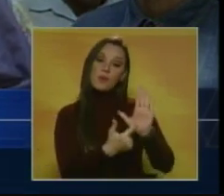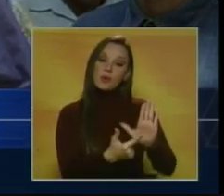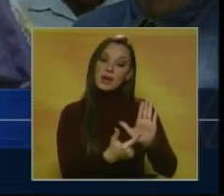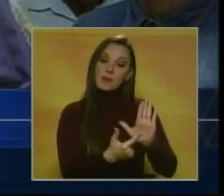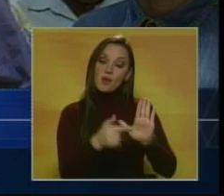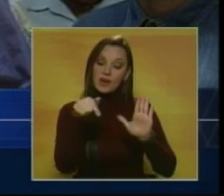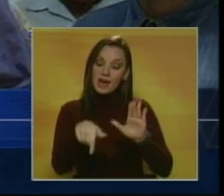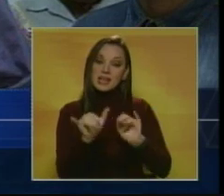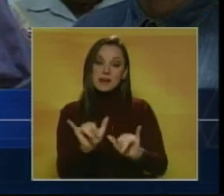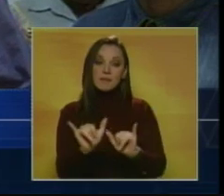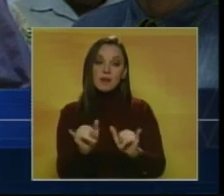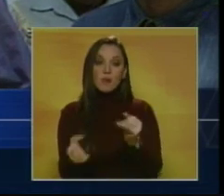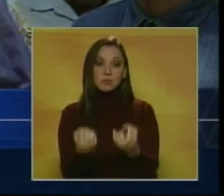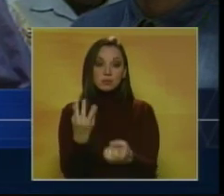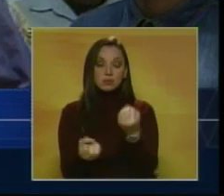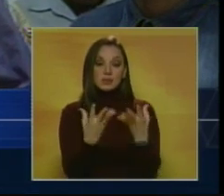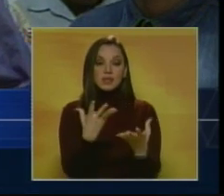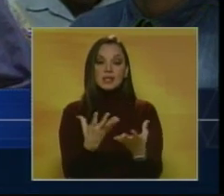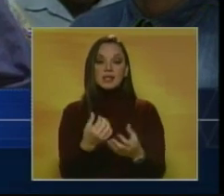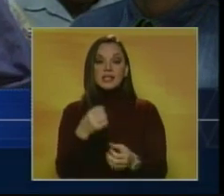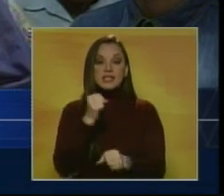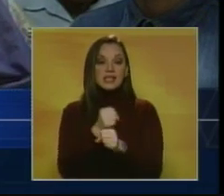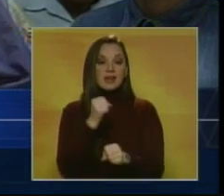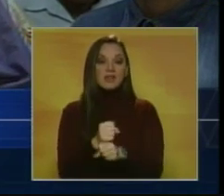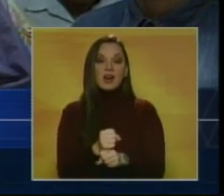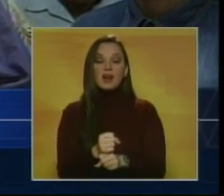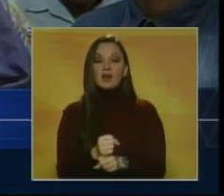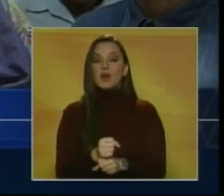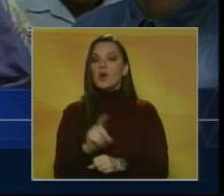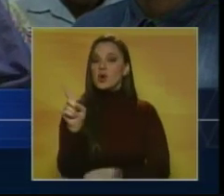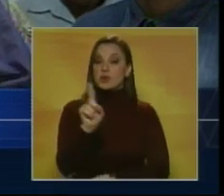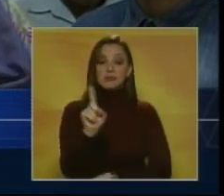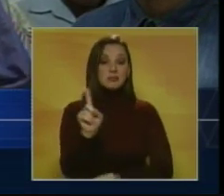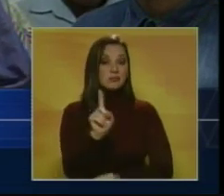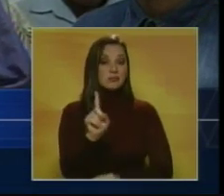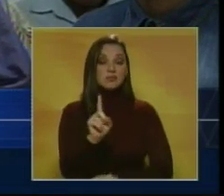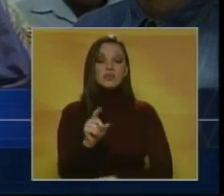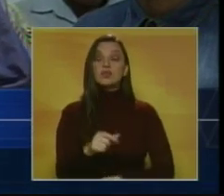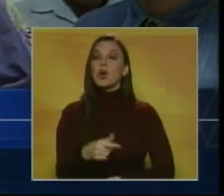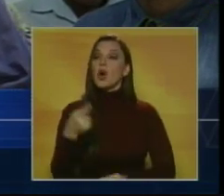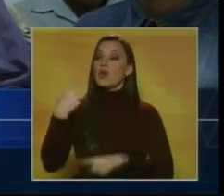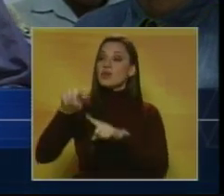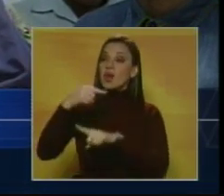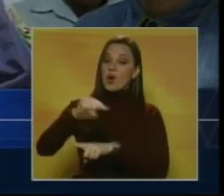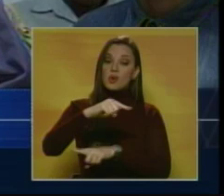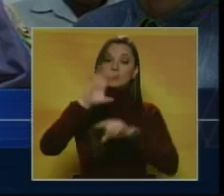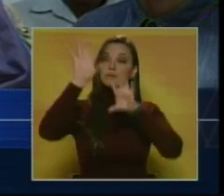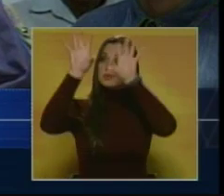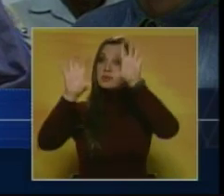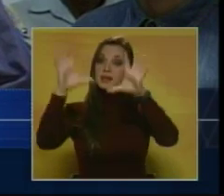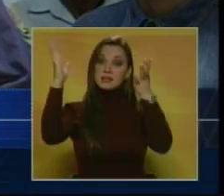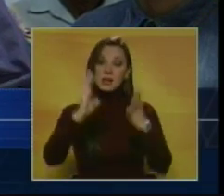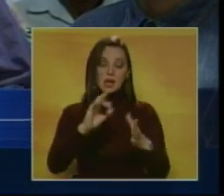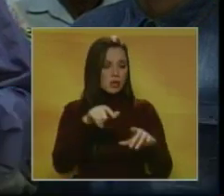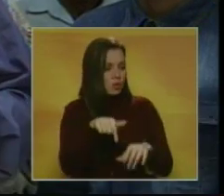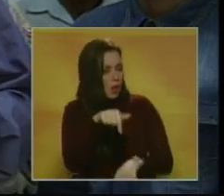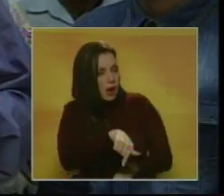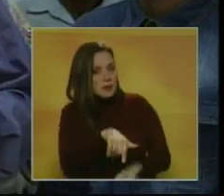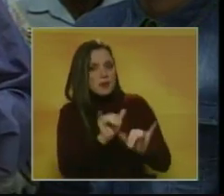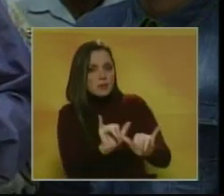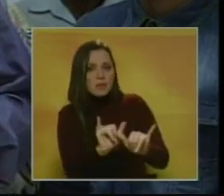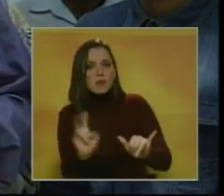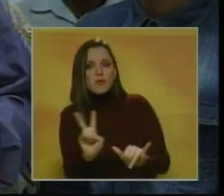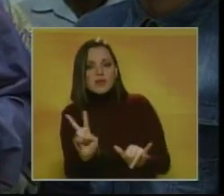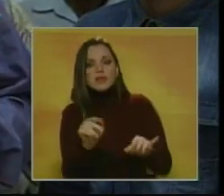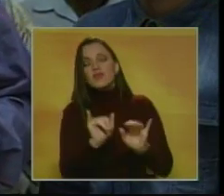la producción y el empleo nacional, no de estar trayendo del exterior lo que podemos producir dentro